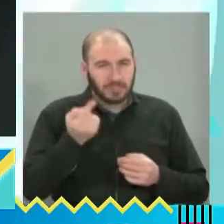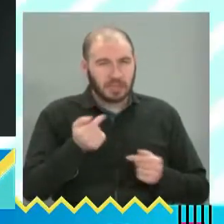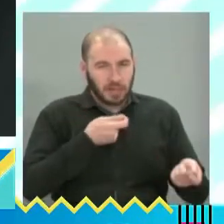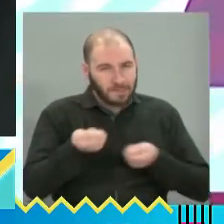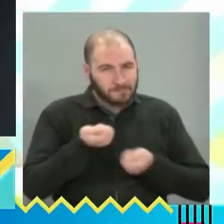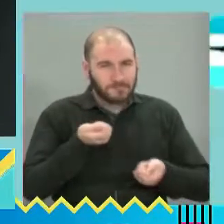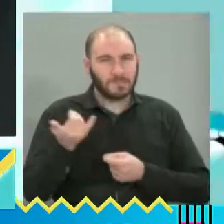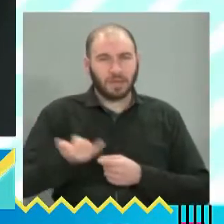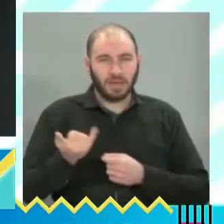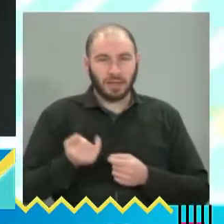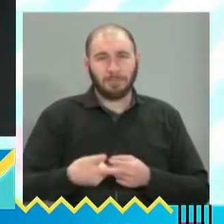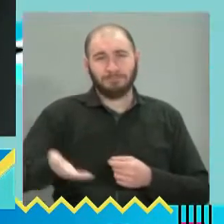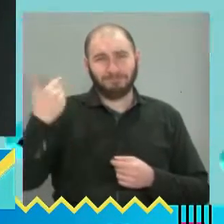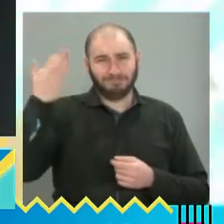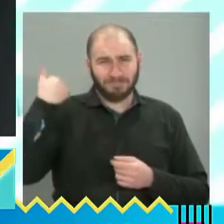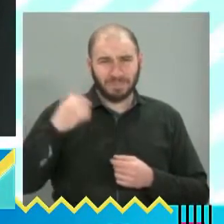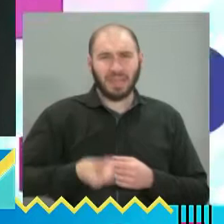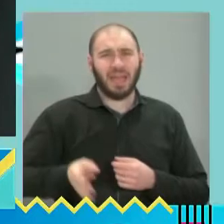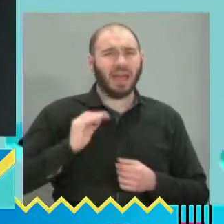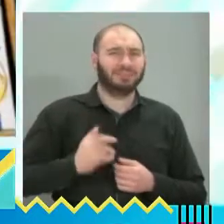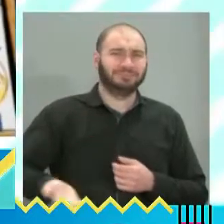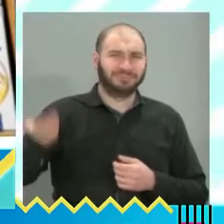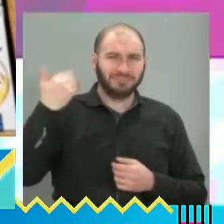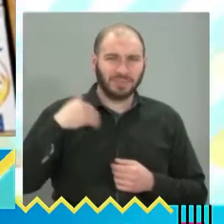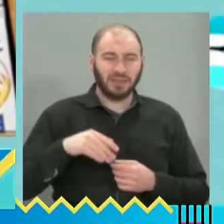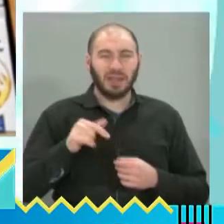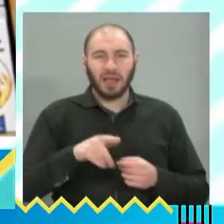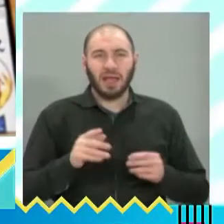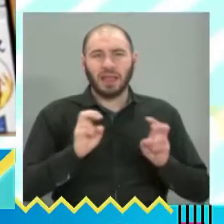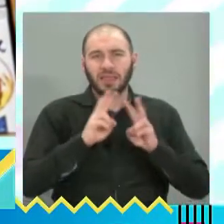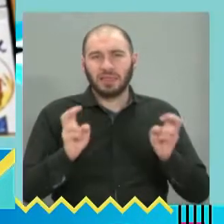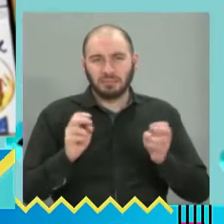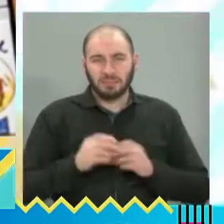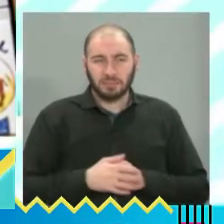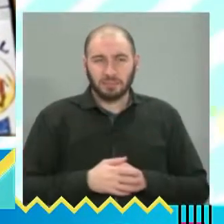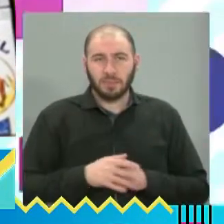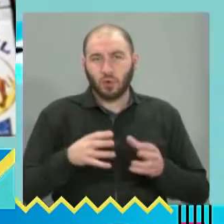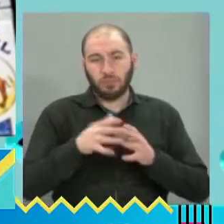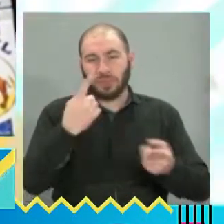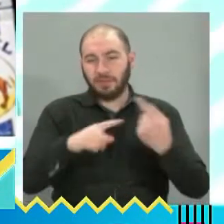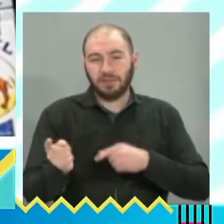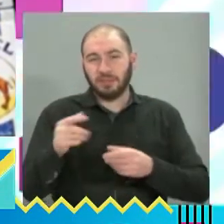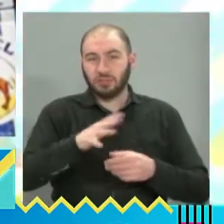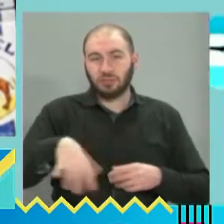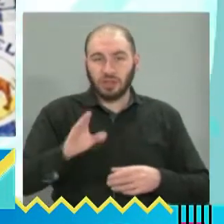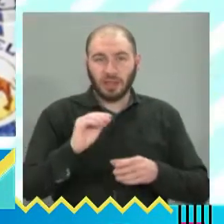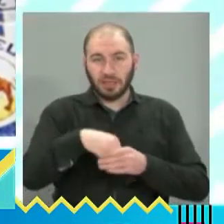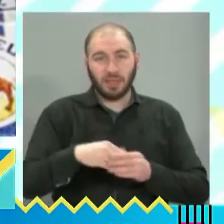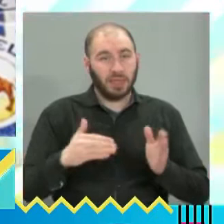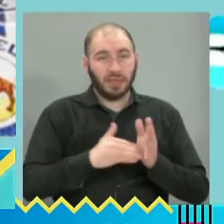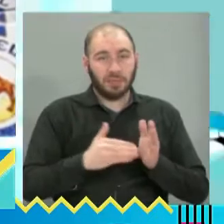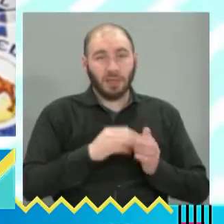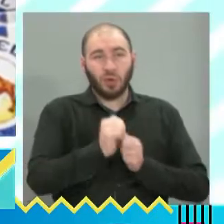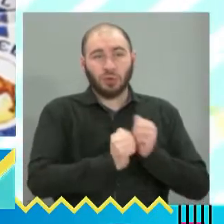comerciales milenarios o centenarios, donde se ven involucradas distintas organizaciones sociales que dependen